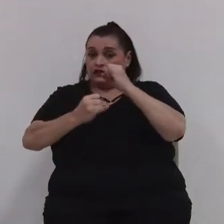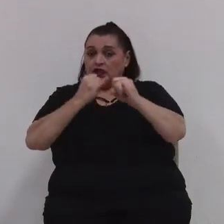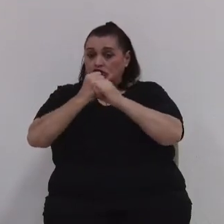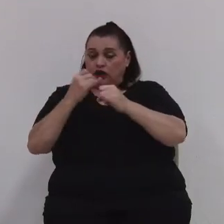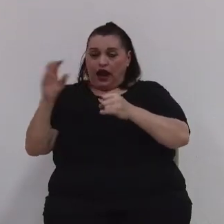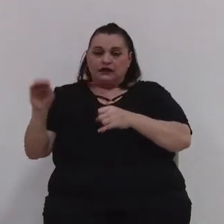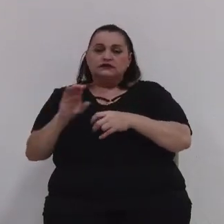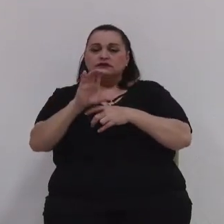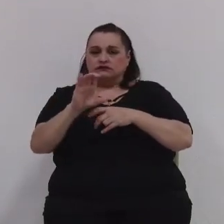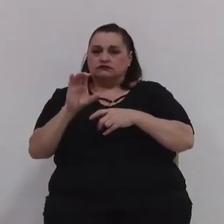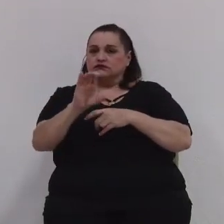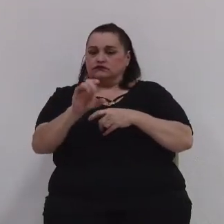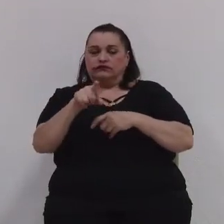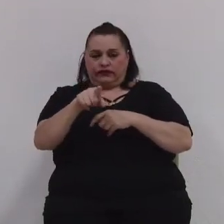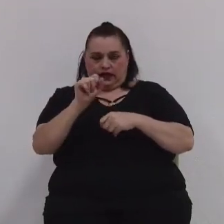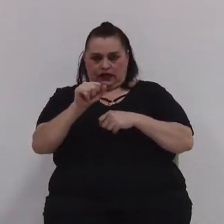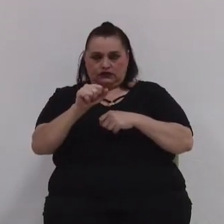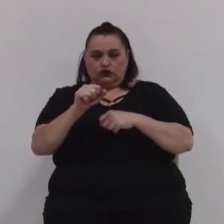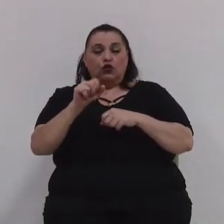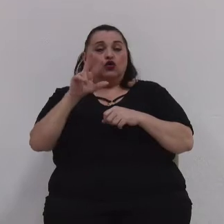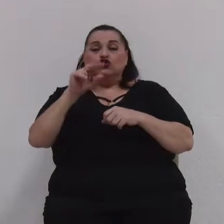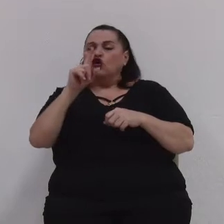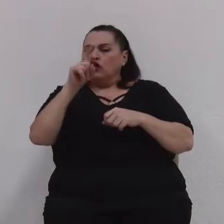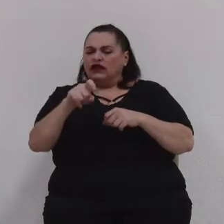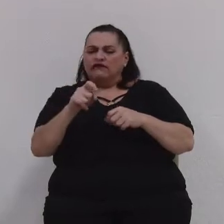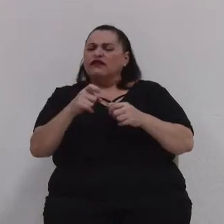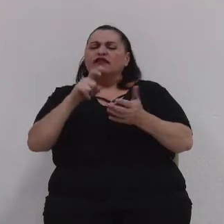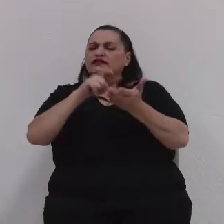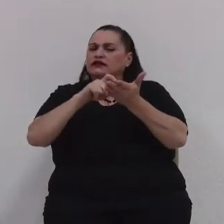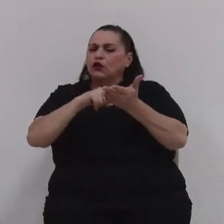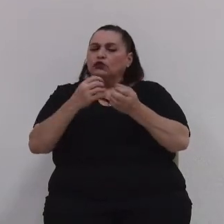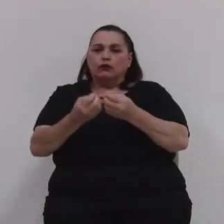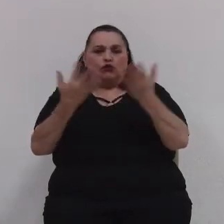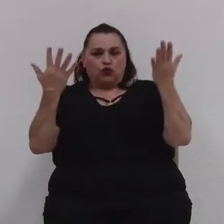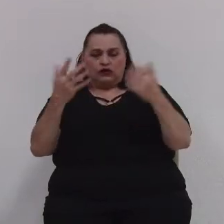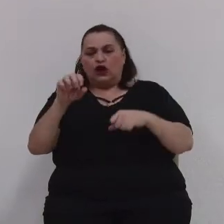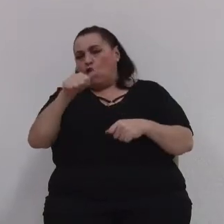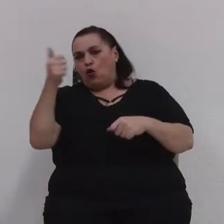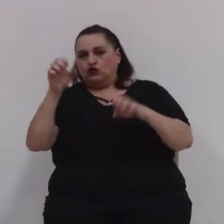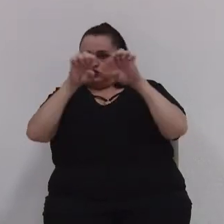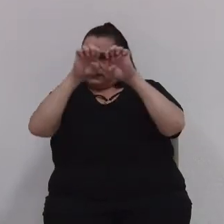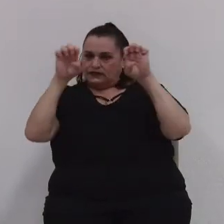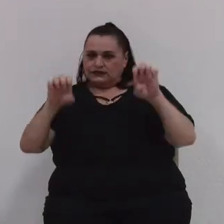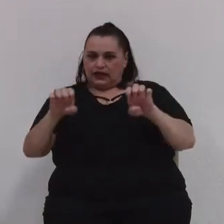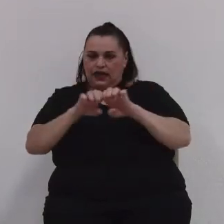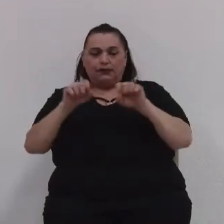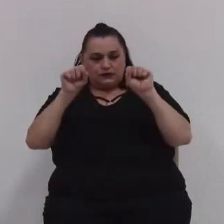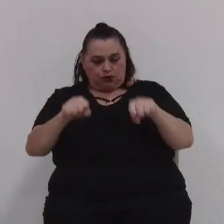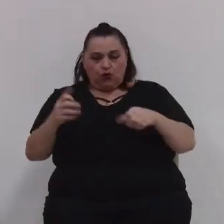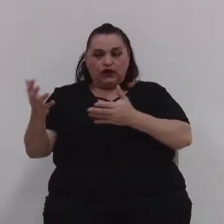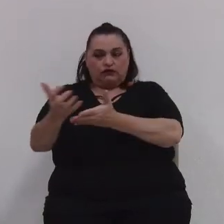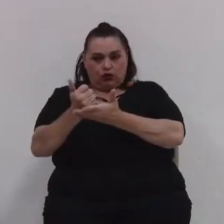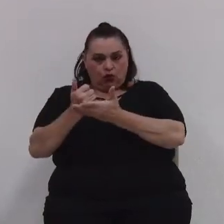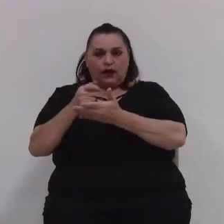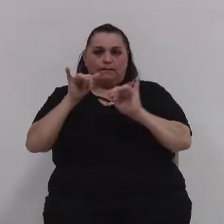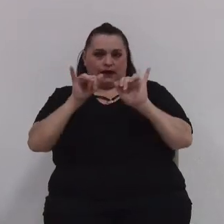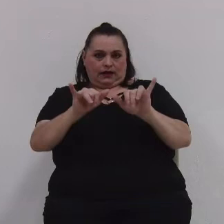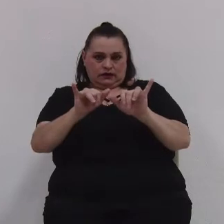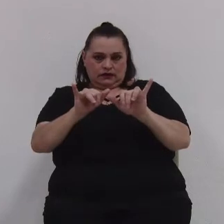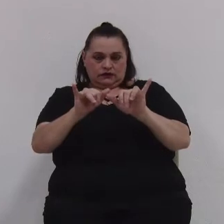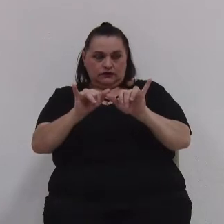eso, que no tiene que pasar por deuda pública sino por otros esquemas que yo creo que se pueden captar para eso,